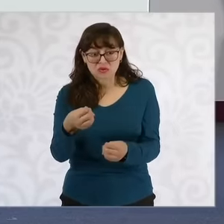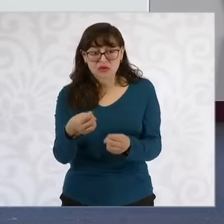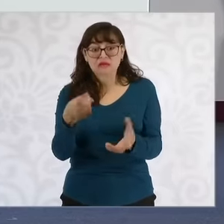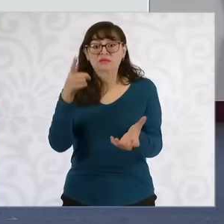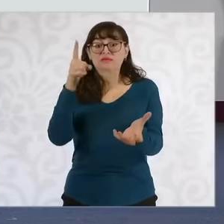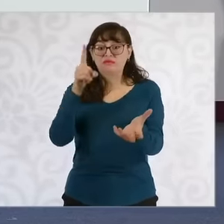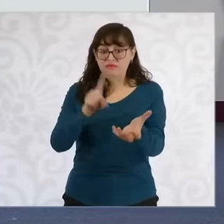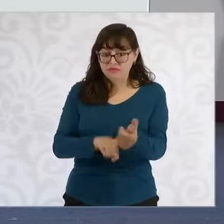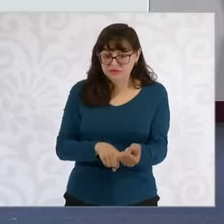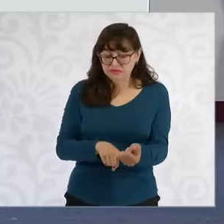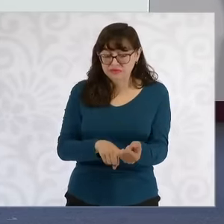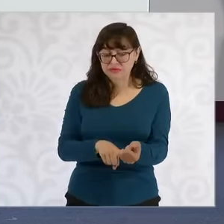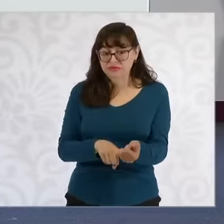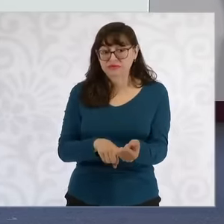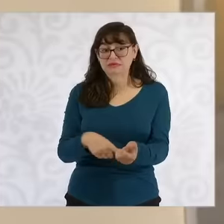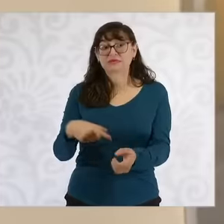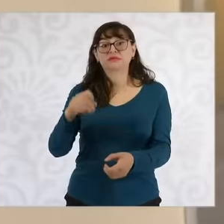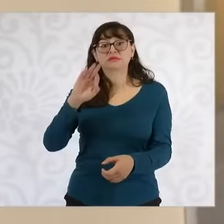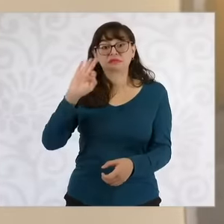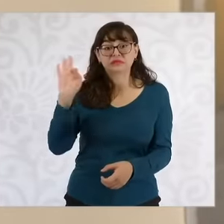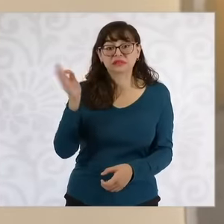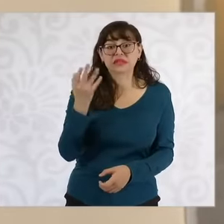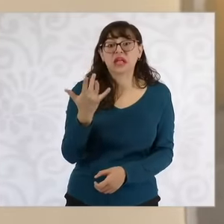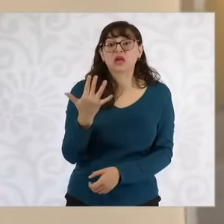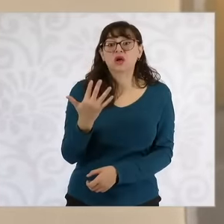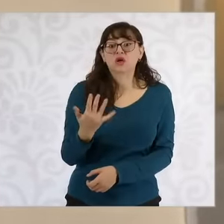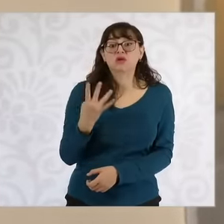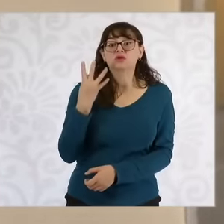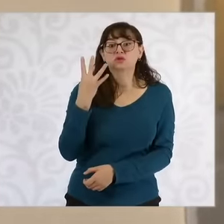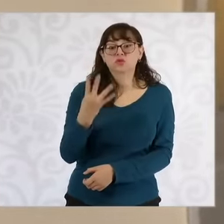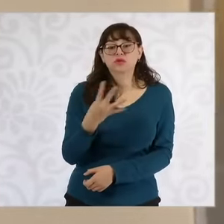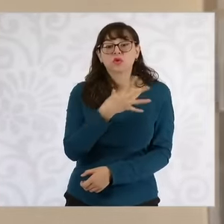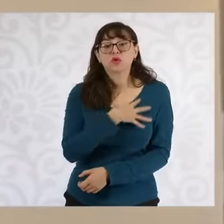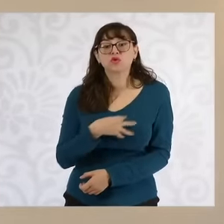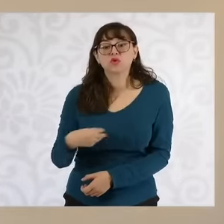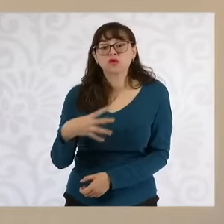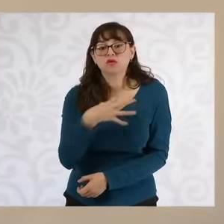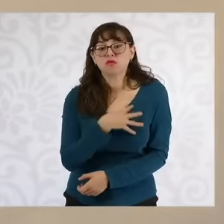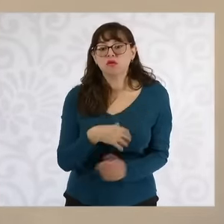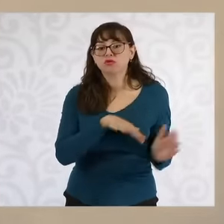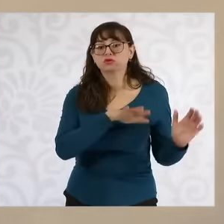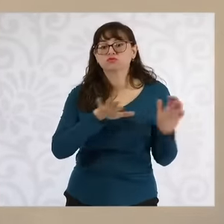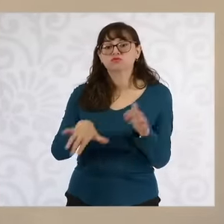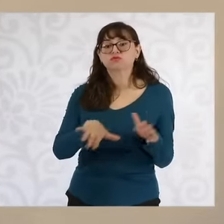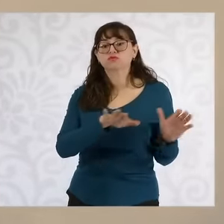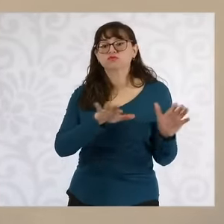juzgadores que tienen en el mismo Poder Judicial Federal a 54 de sus hijos.